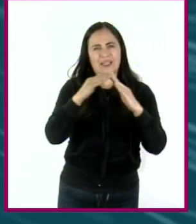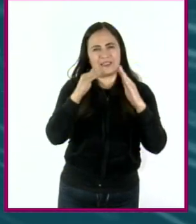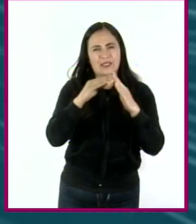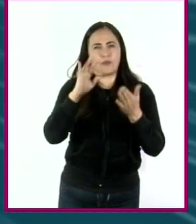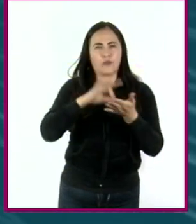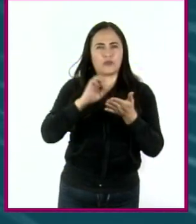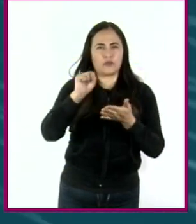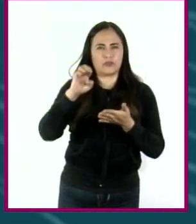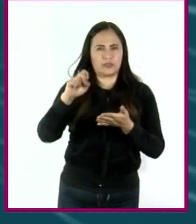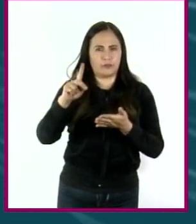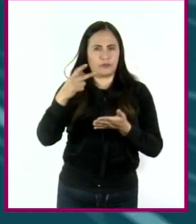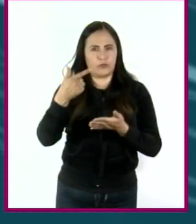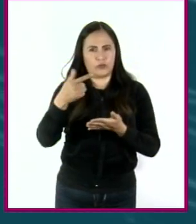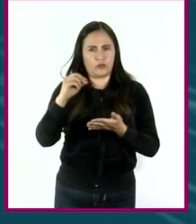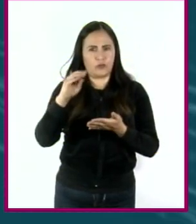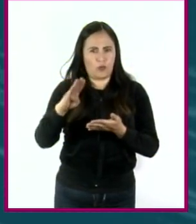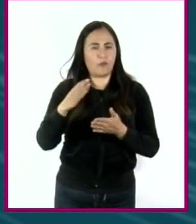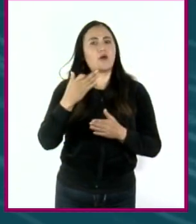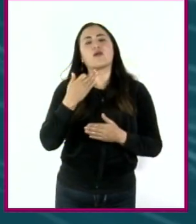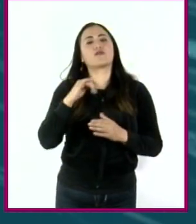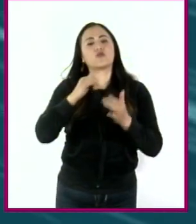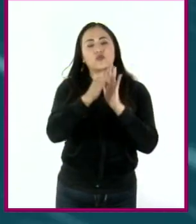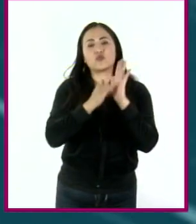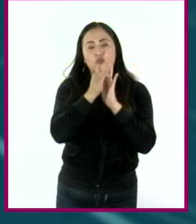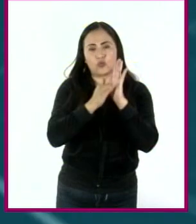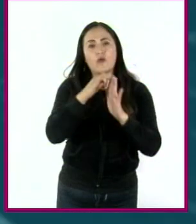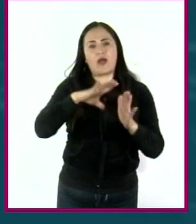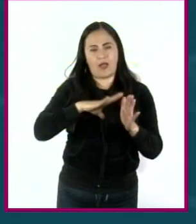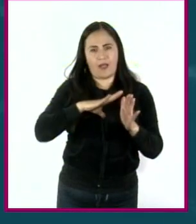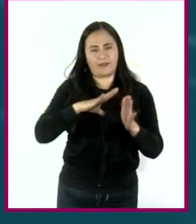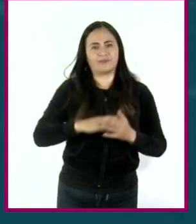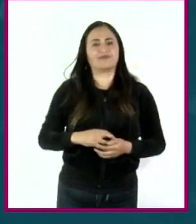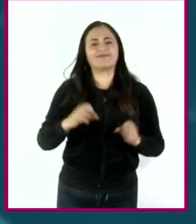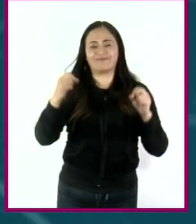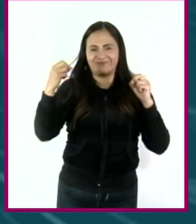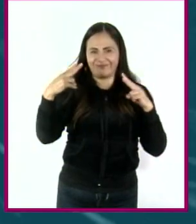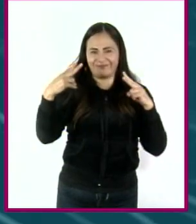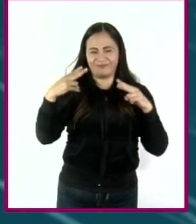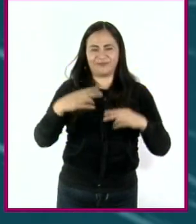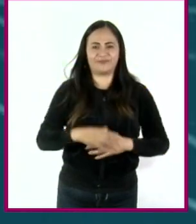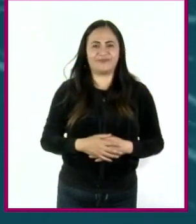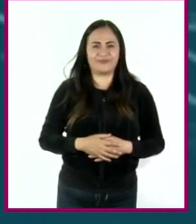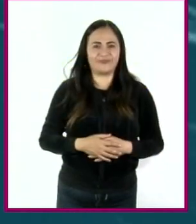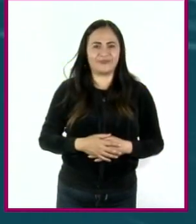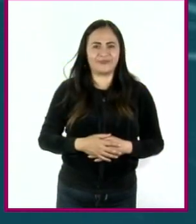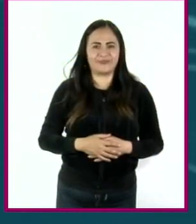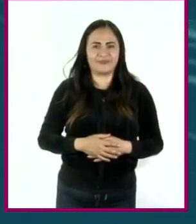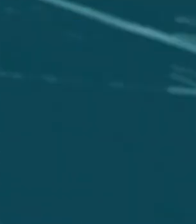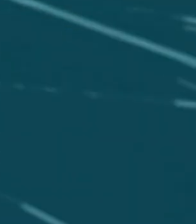jovenesencasa.cep.gov.mx y en YouTube están todos los programas. ¡Hasta la próxima! ¿A